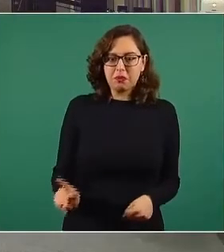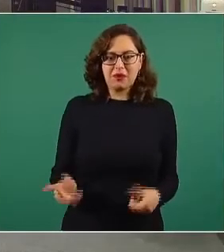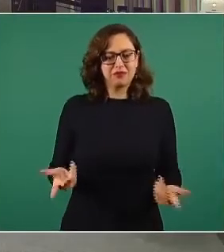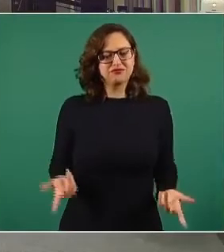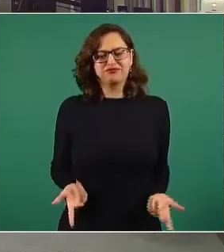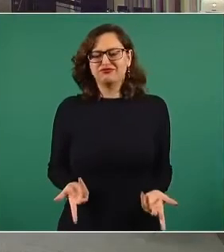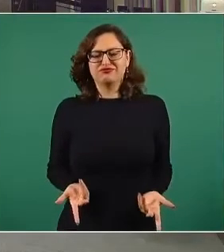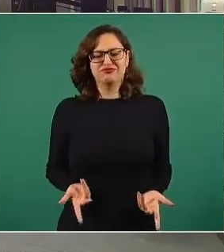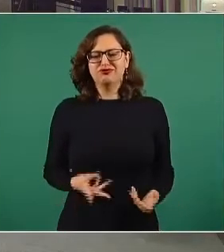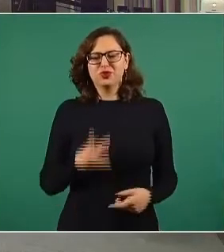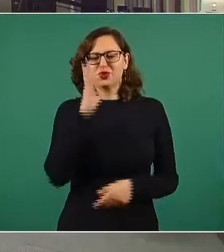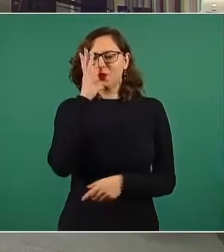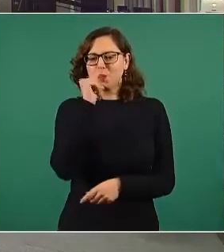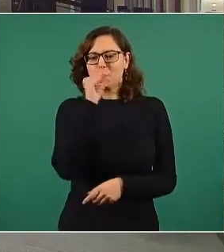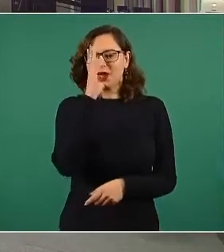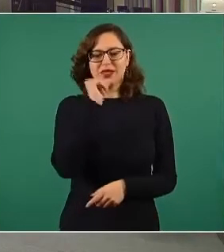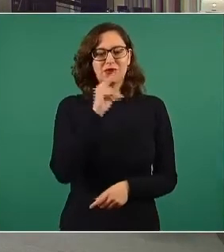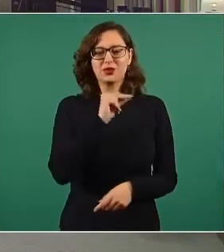alfombra.